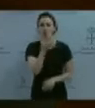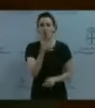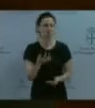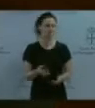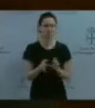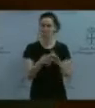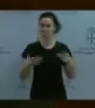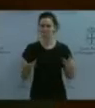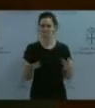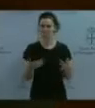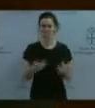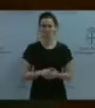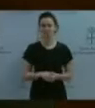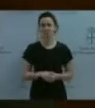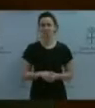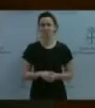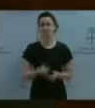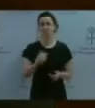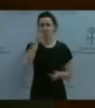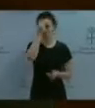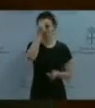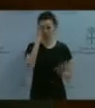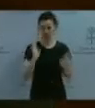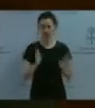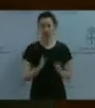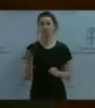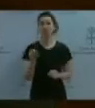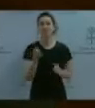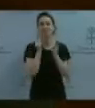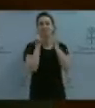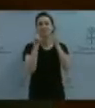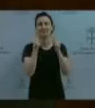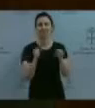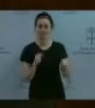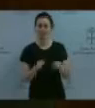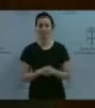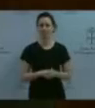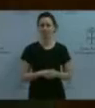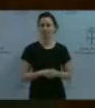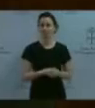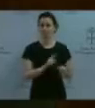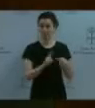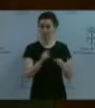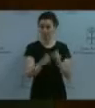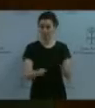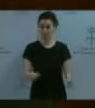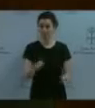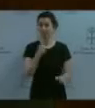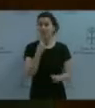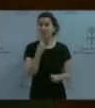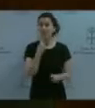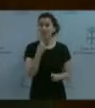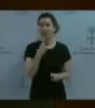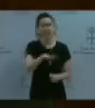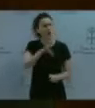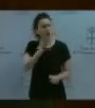deberíamos reconocer eso. Lo primero, las personas que dijeron que no entendían ese discurso deberían empezar por eso, por